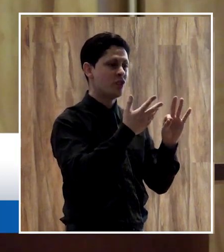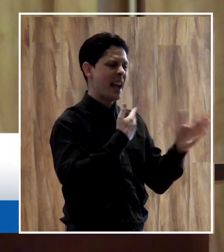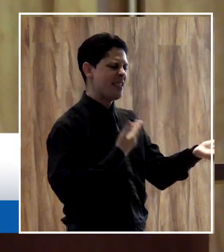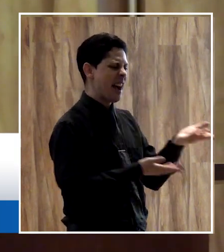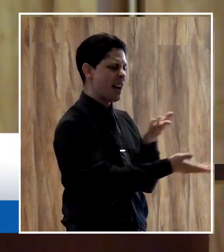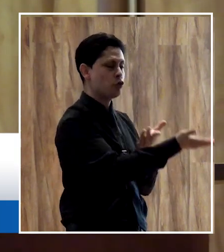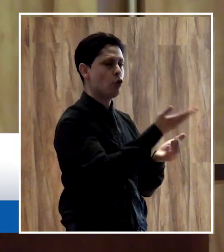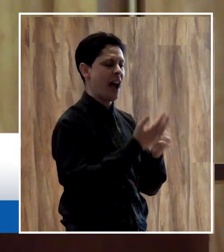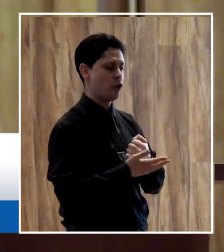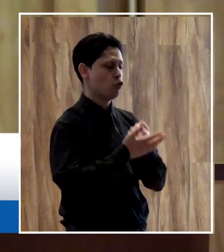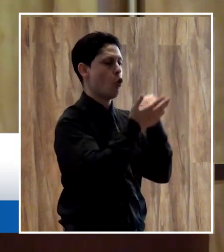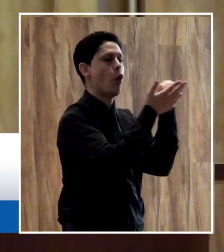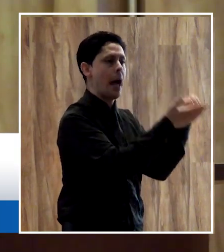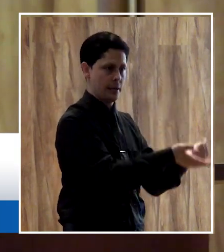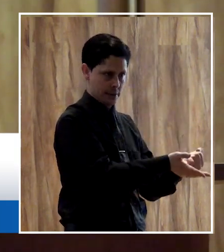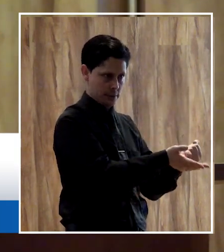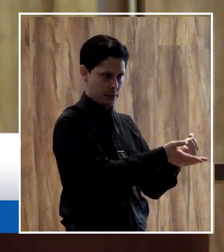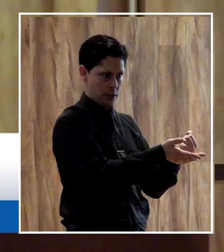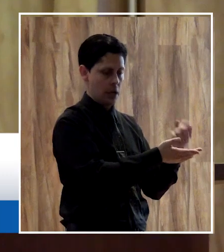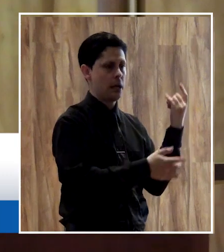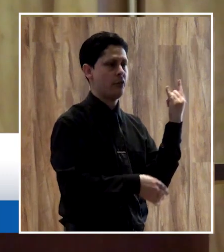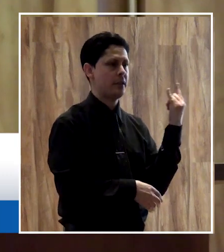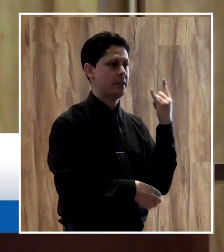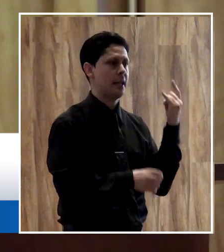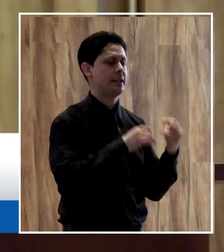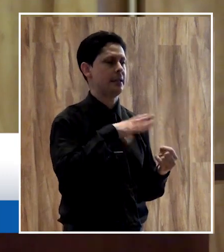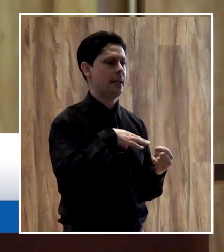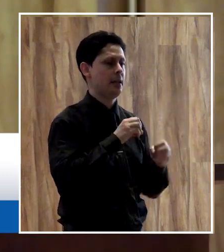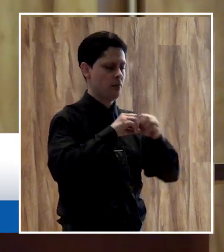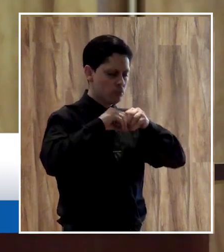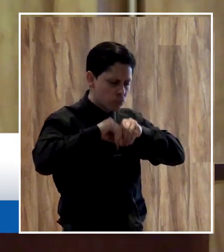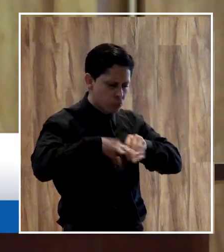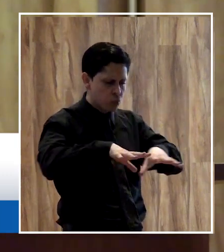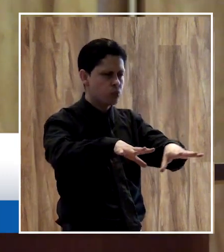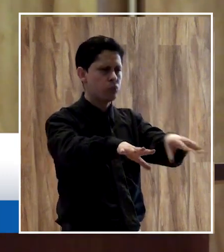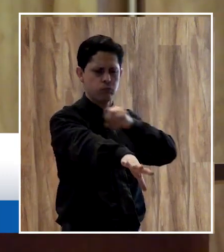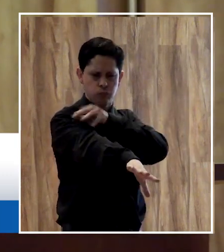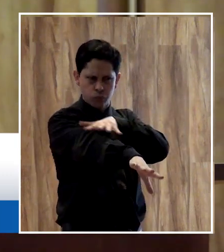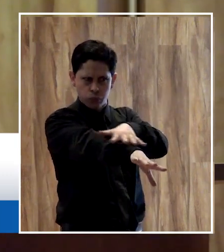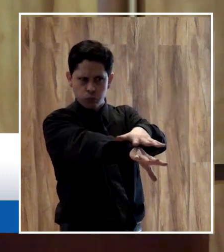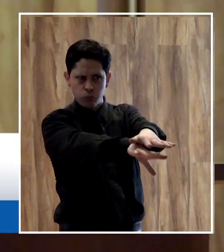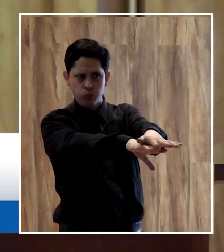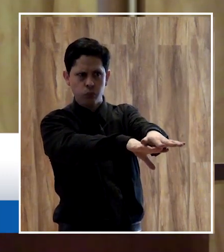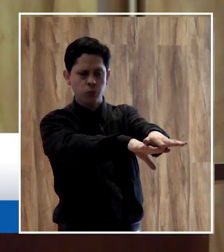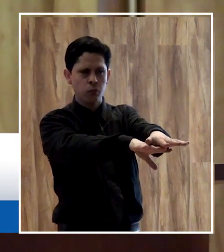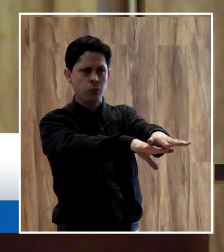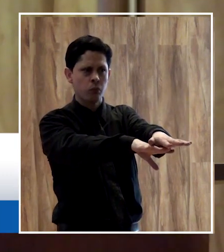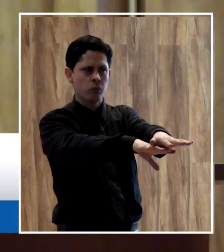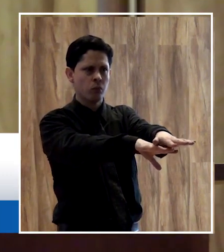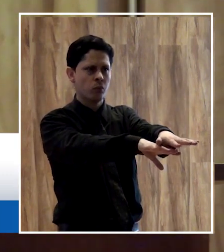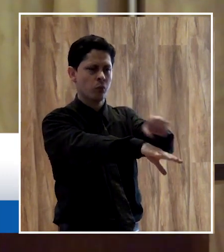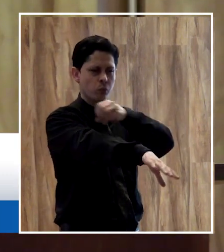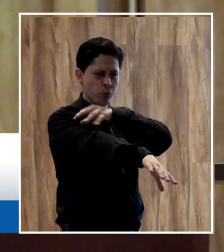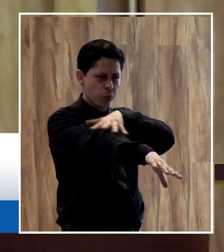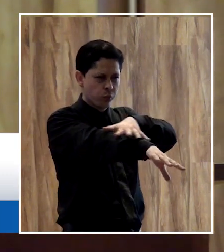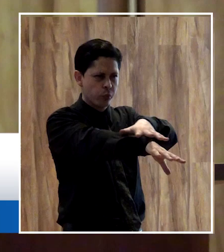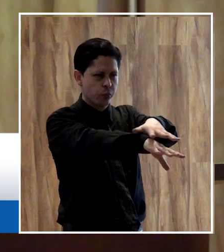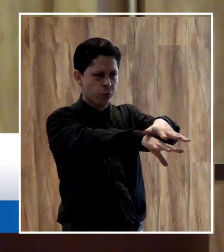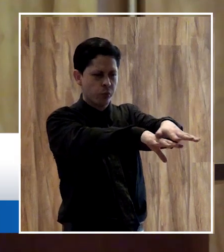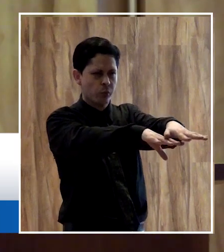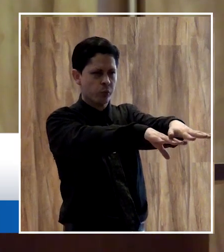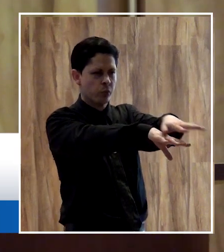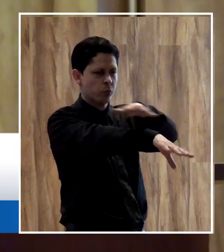ayudar a la Universidad de Chile a extender su cobertura a lo largo del país en una de